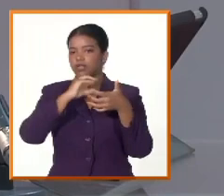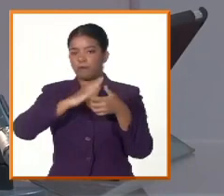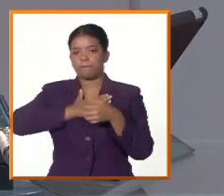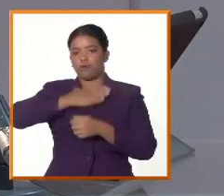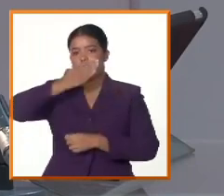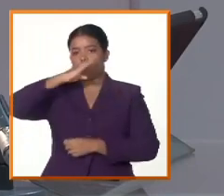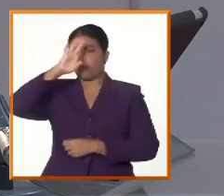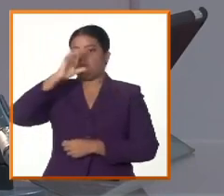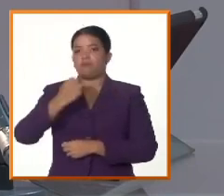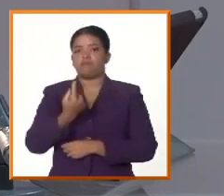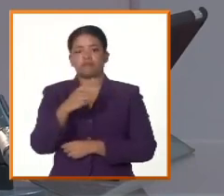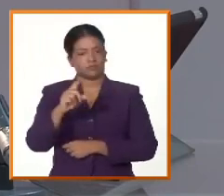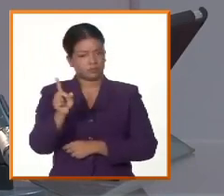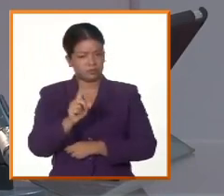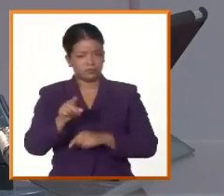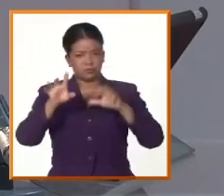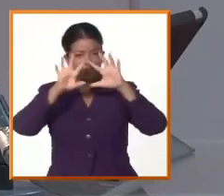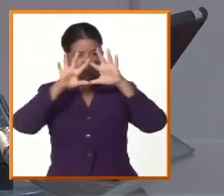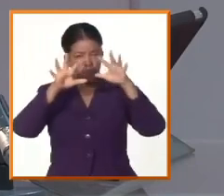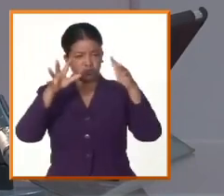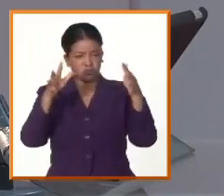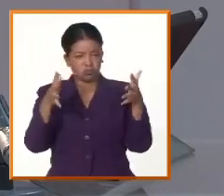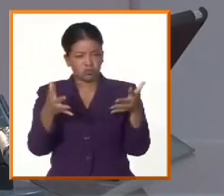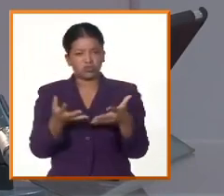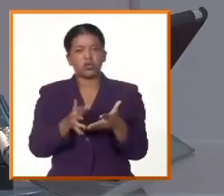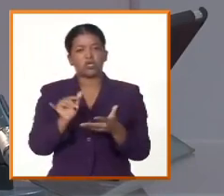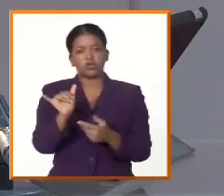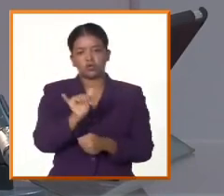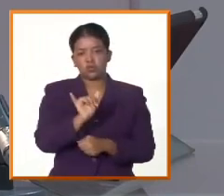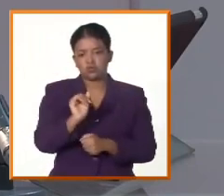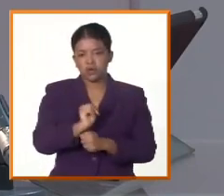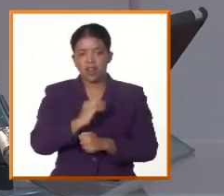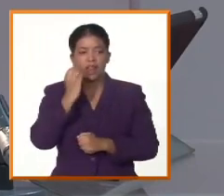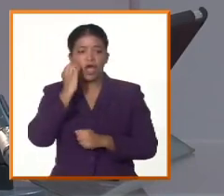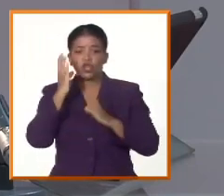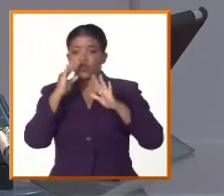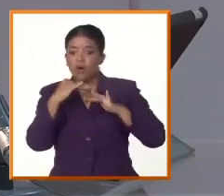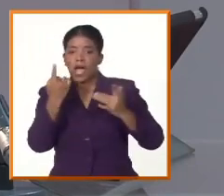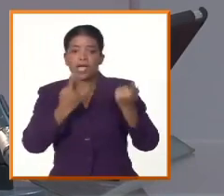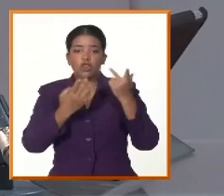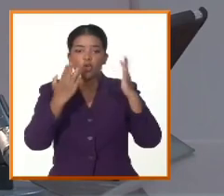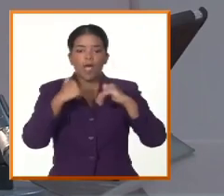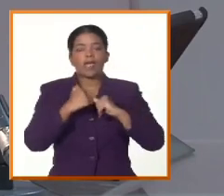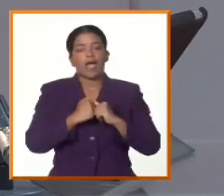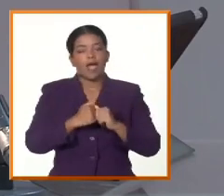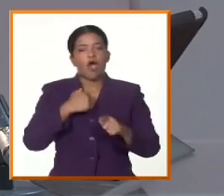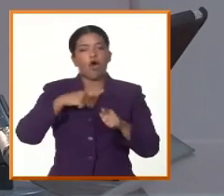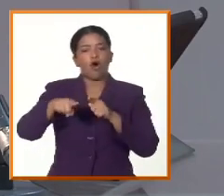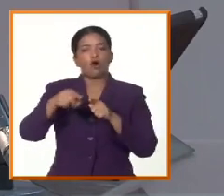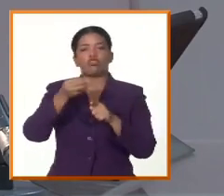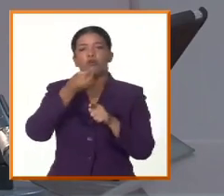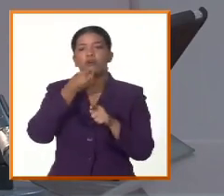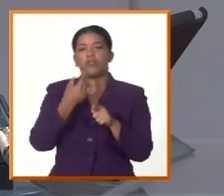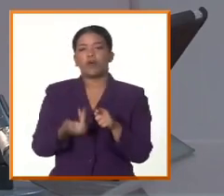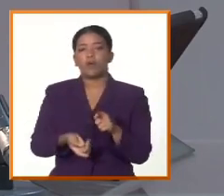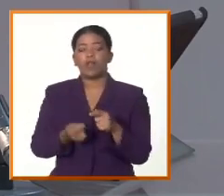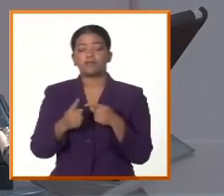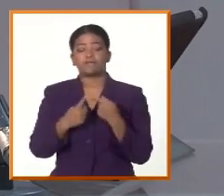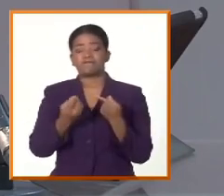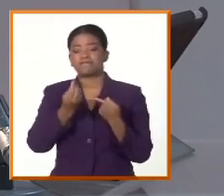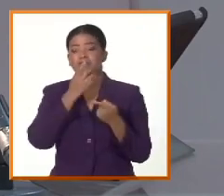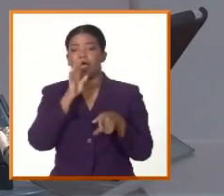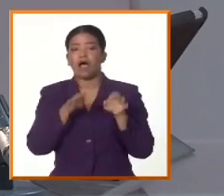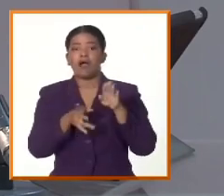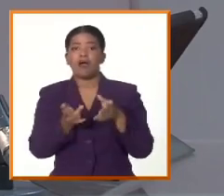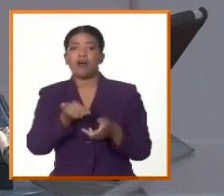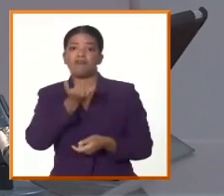hoy en el mundo una de las cosas un tercio de los alimentos en el mundo hoy tienen una afectación un